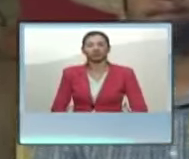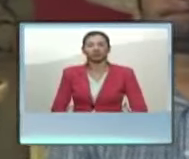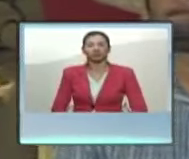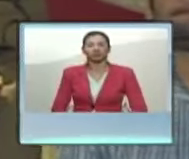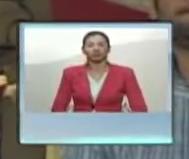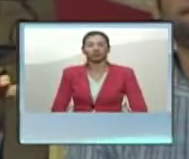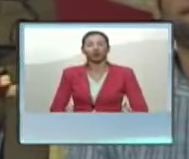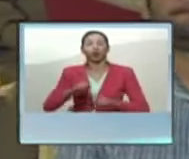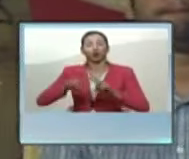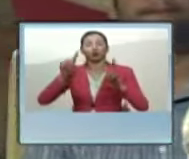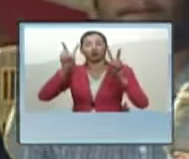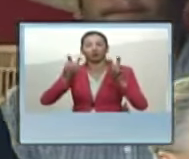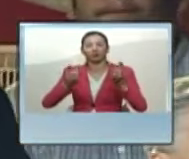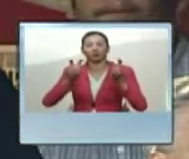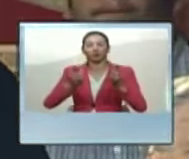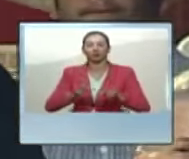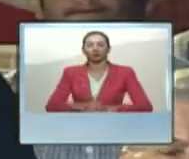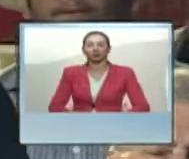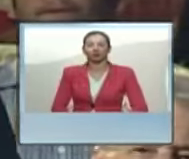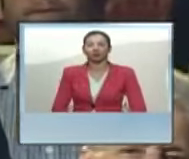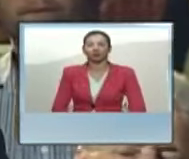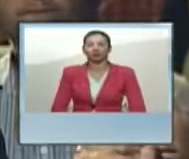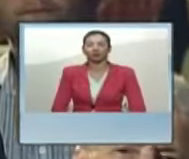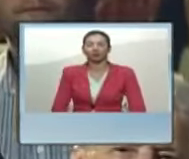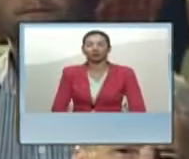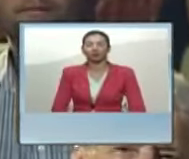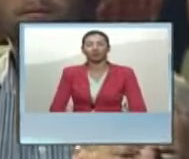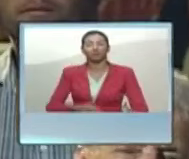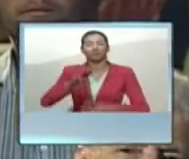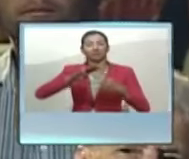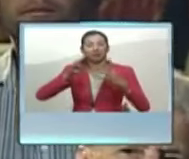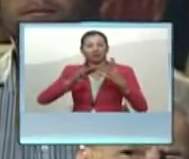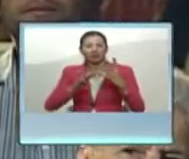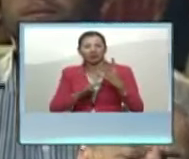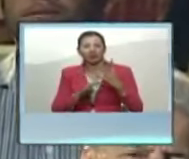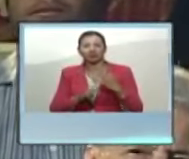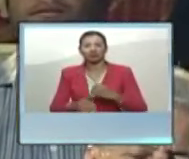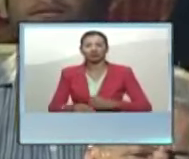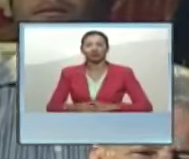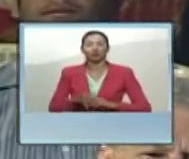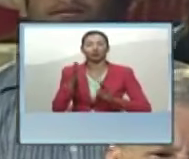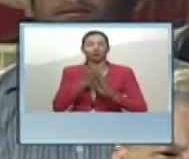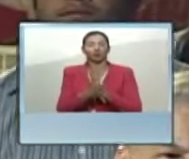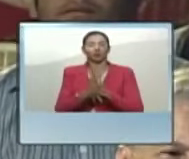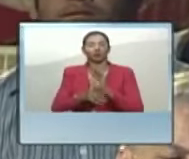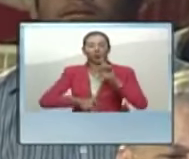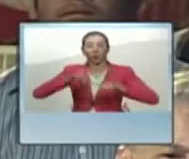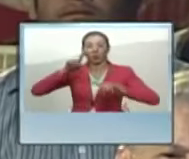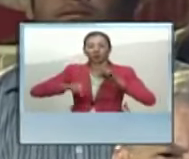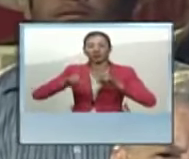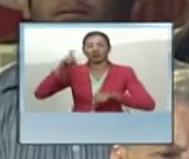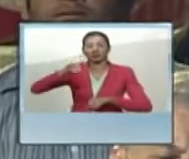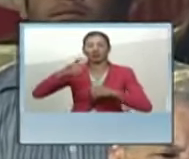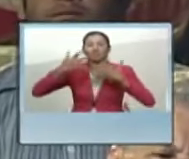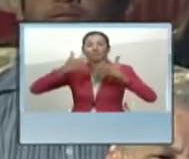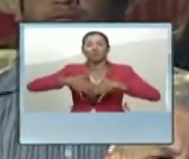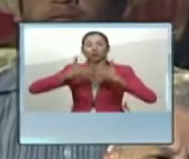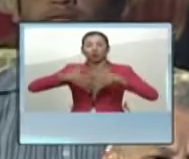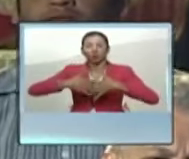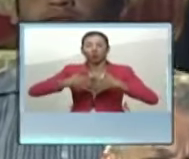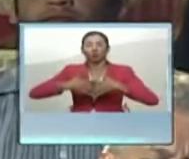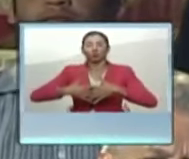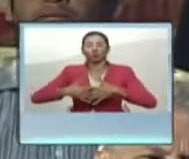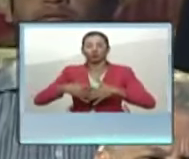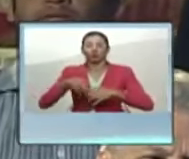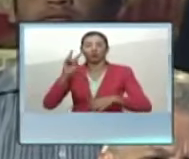Hay otro tema muy importante, que es la parte de los insumos, todo lo que tiene que ver con los repuestos de motores. Nos vemos allí